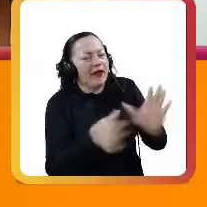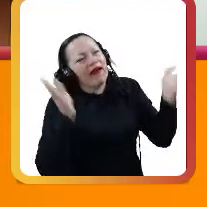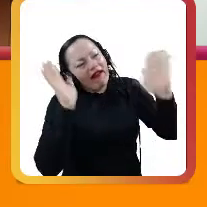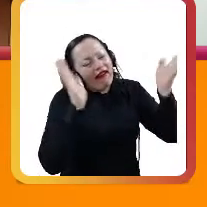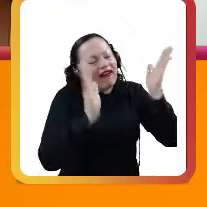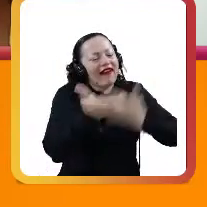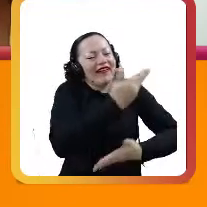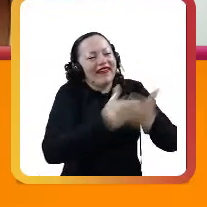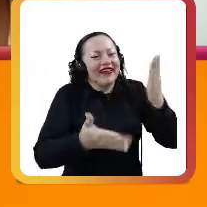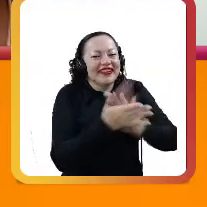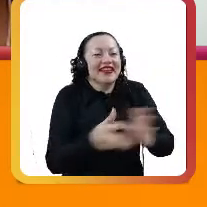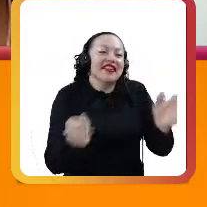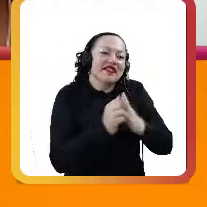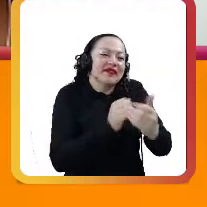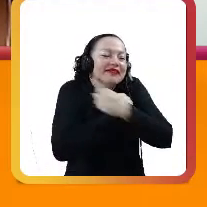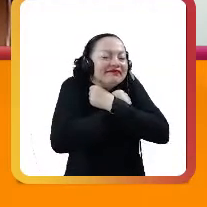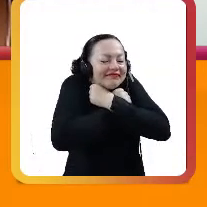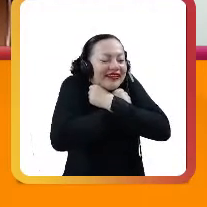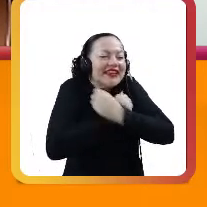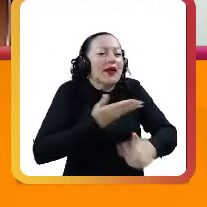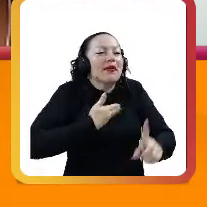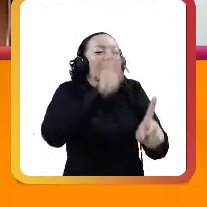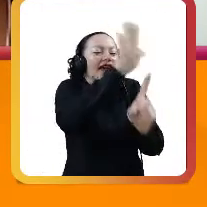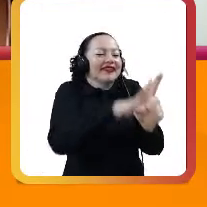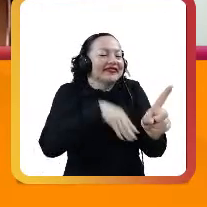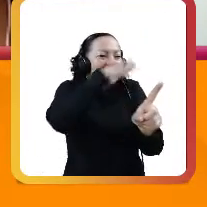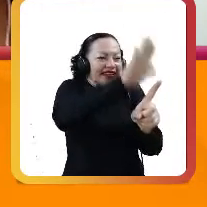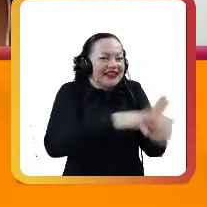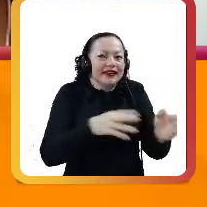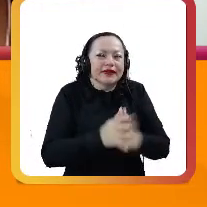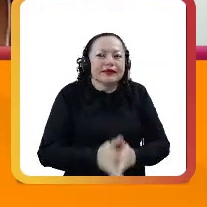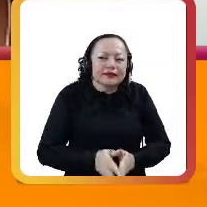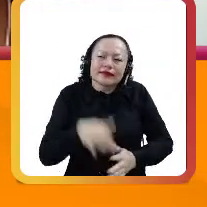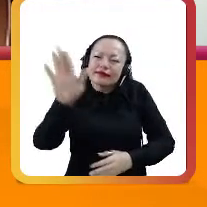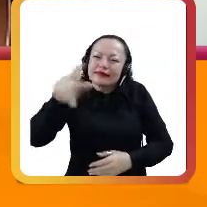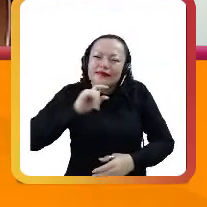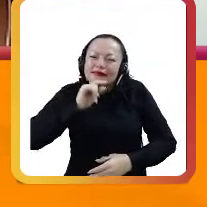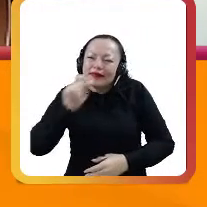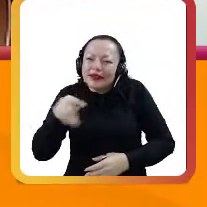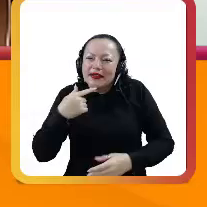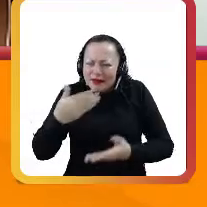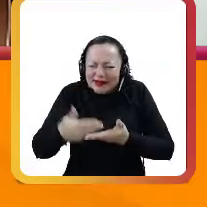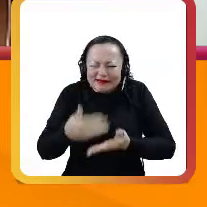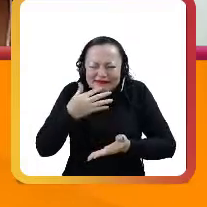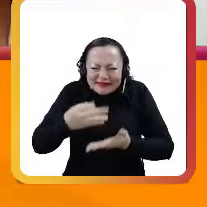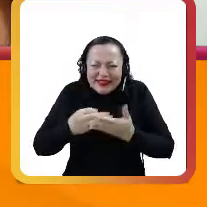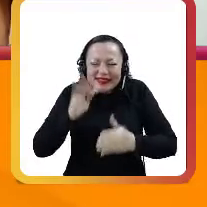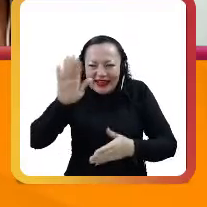con ella sobre todo. ¿Qué hay de cierto que el regalo quedó para después de que pase todo esto?